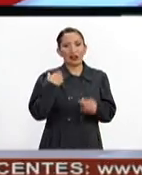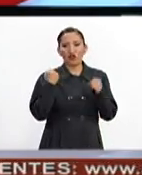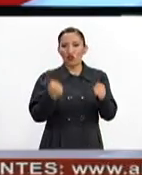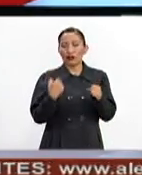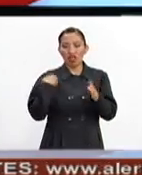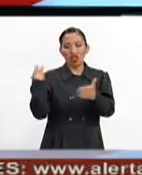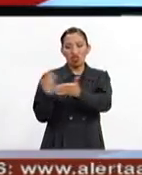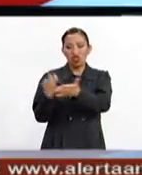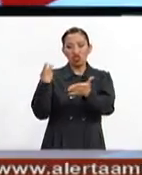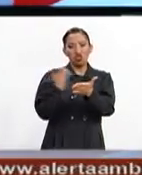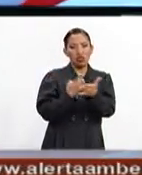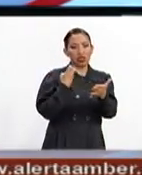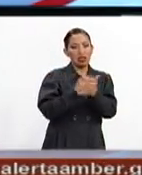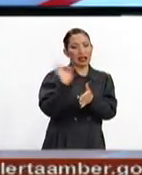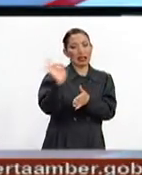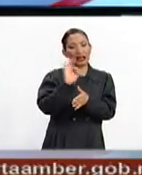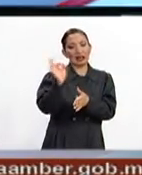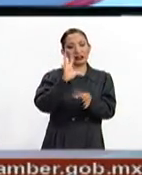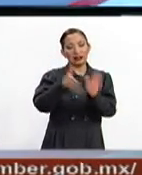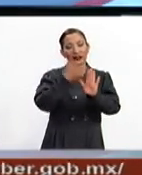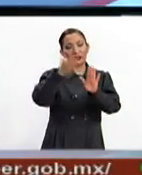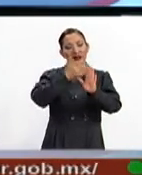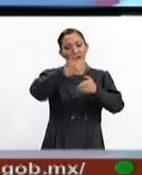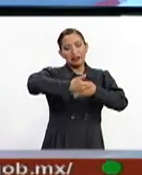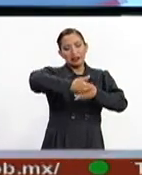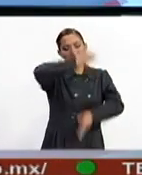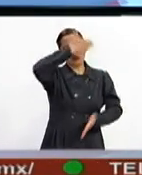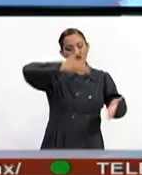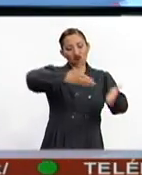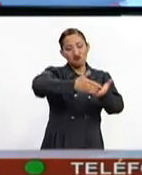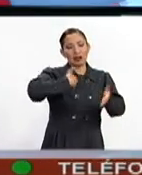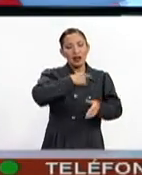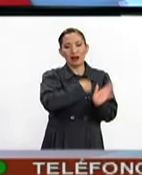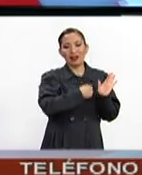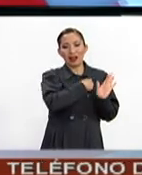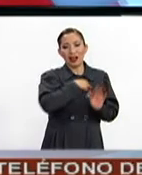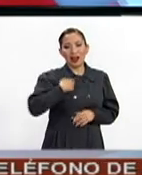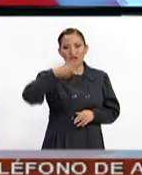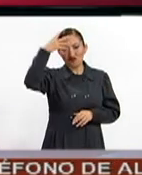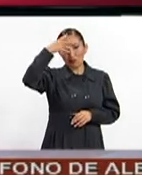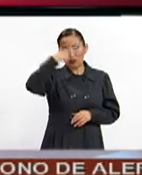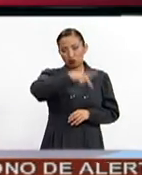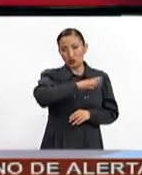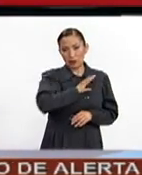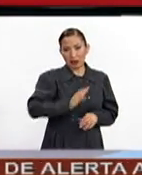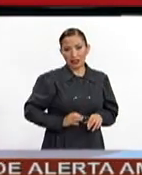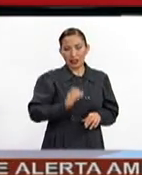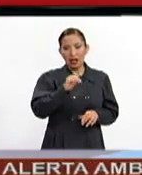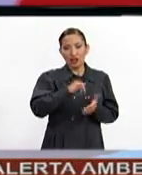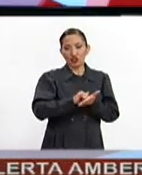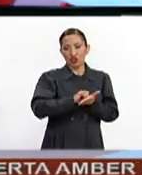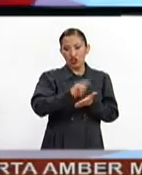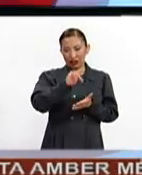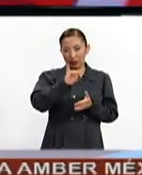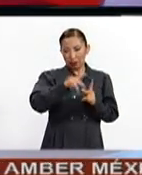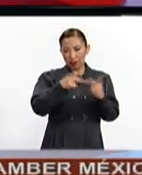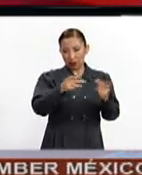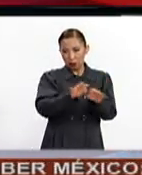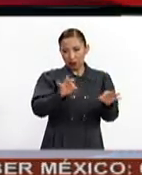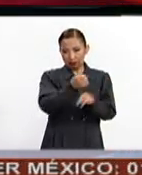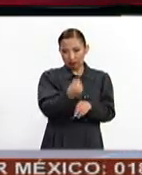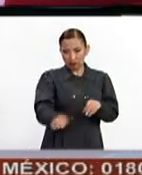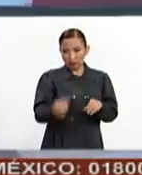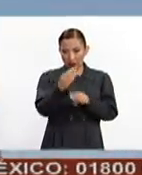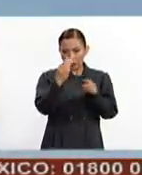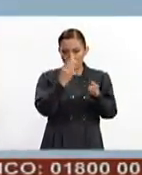fuertes críticas a la posible construcción del muro que prometió Donald Trump en su campaña. The New York Times, uno de los periódicos más importantes